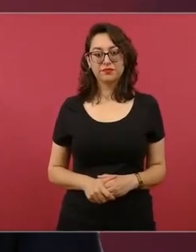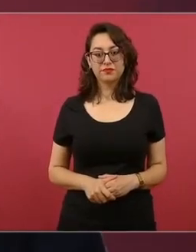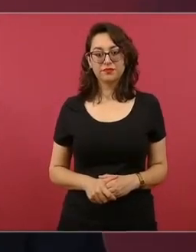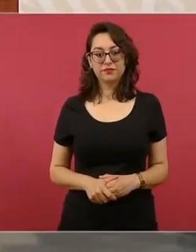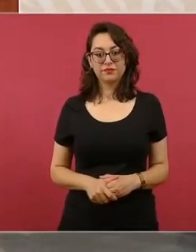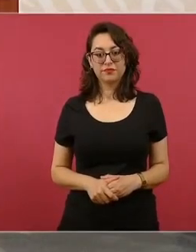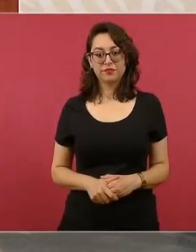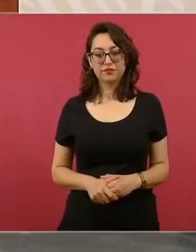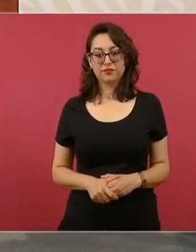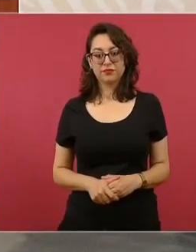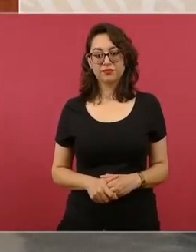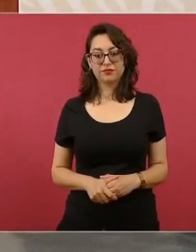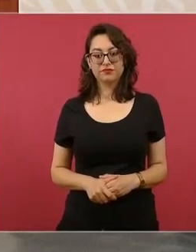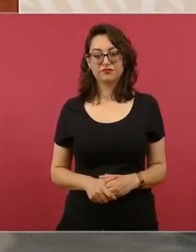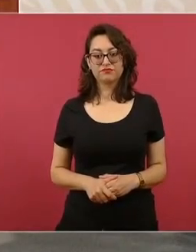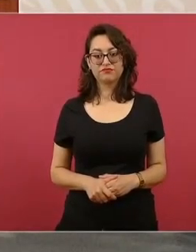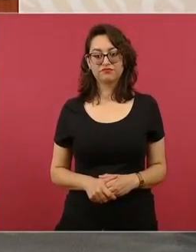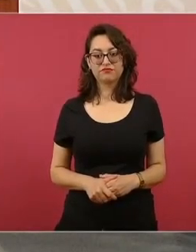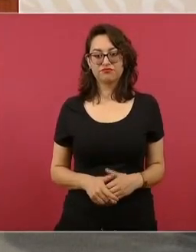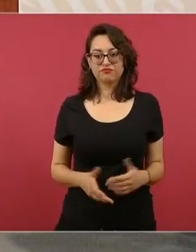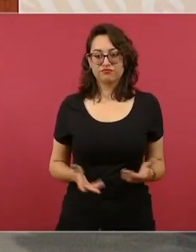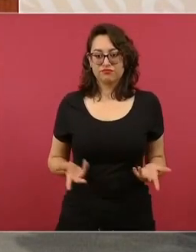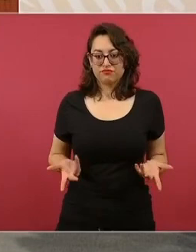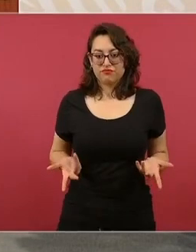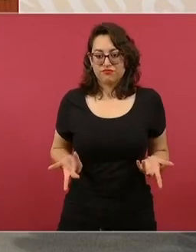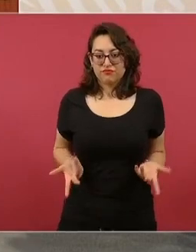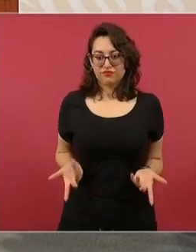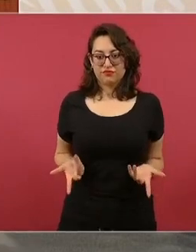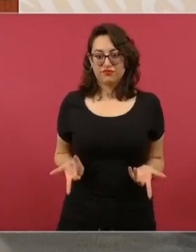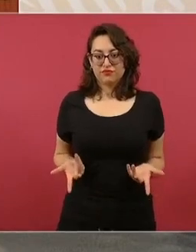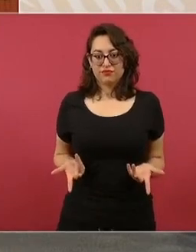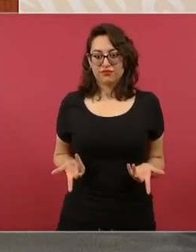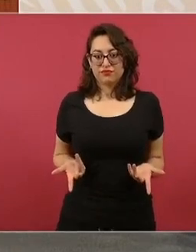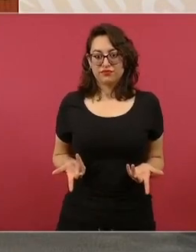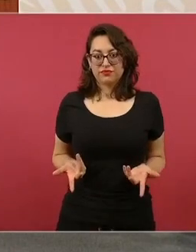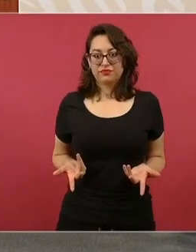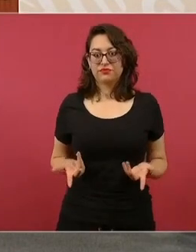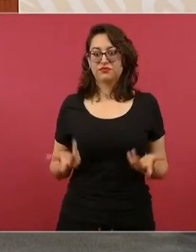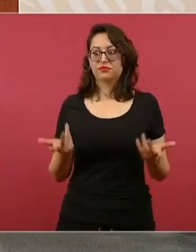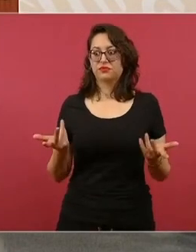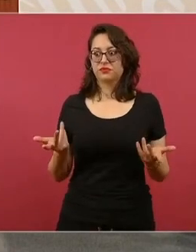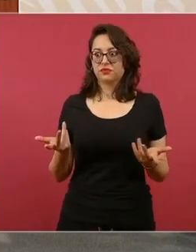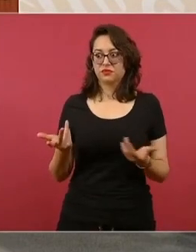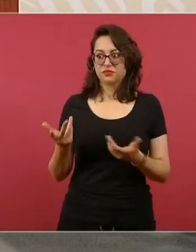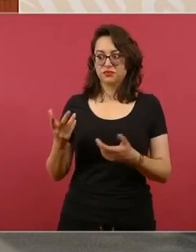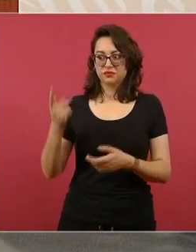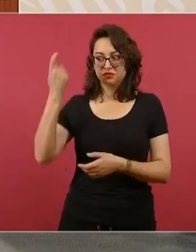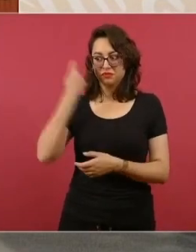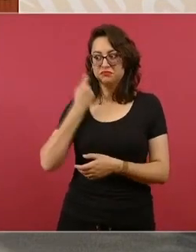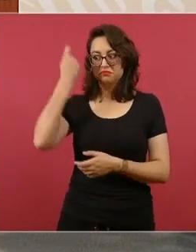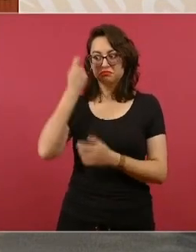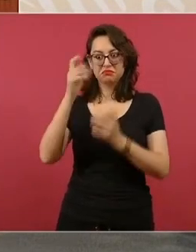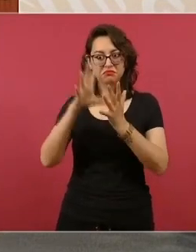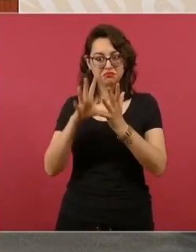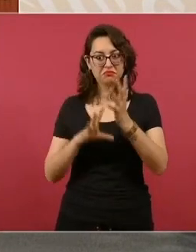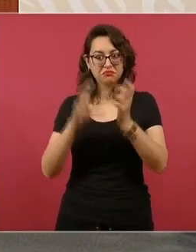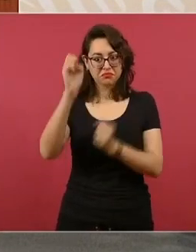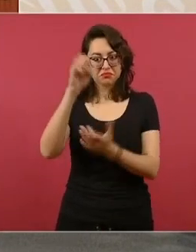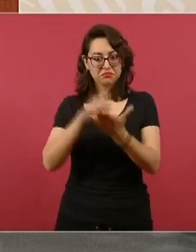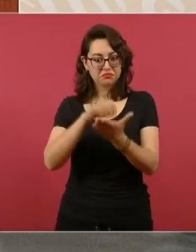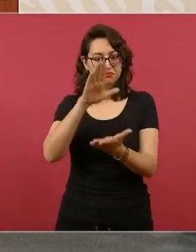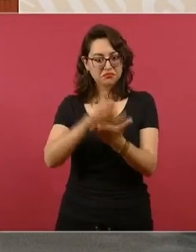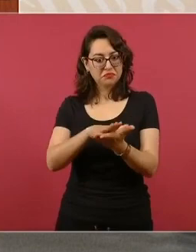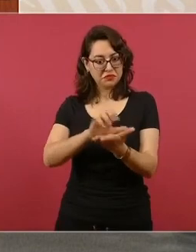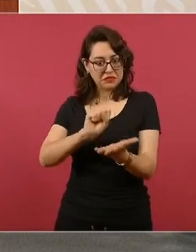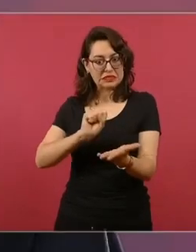Voy a decirlo, ¿por qué salió entonces la reforma para elevar a rango constitucional la pensión de los adultos mayores?